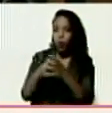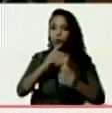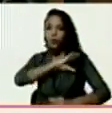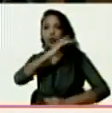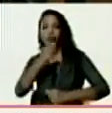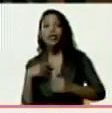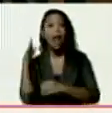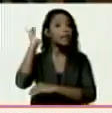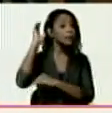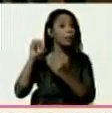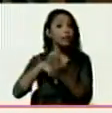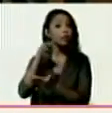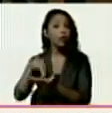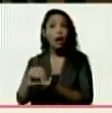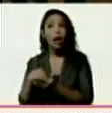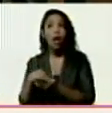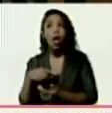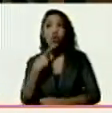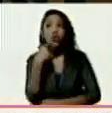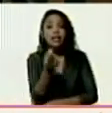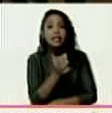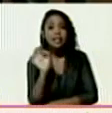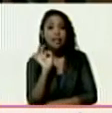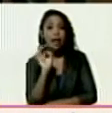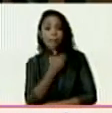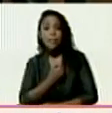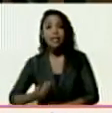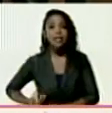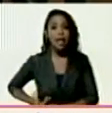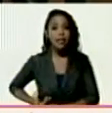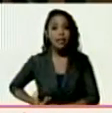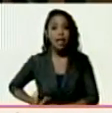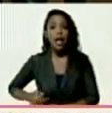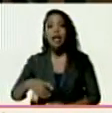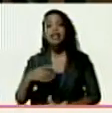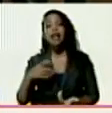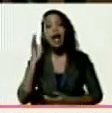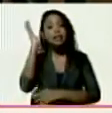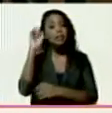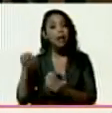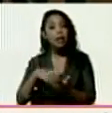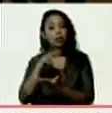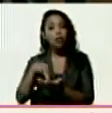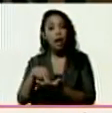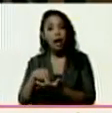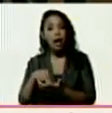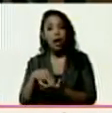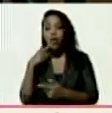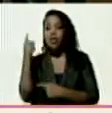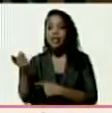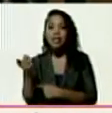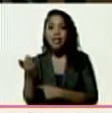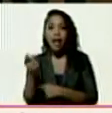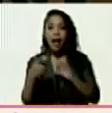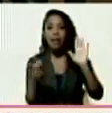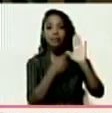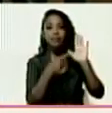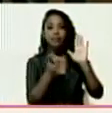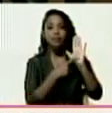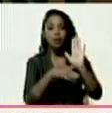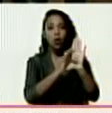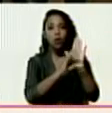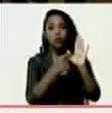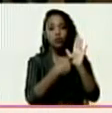Asamblea Nacional. No lo dice el presidente de la Asamblea Nacional en ejercicio, Luis Parra, lo dice el texto